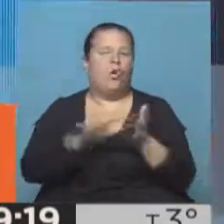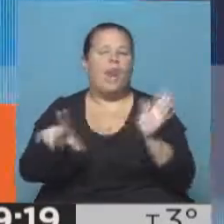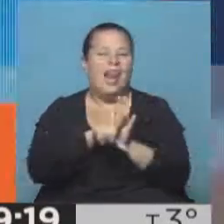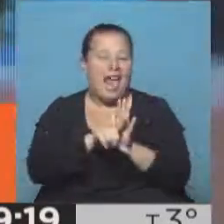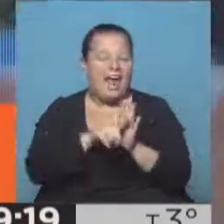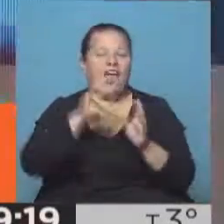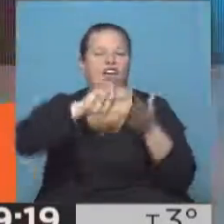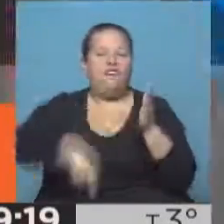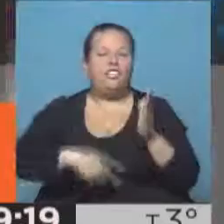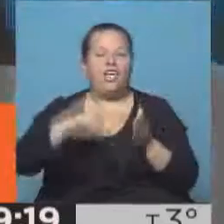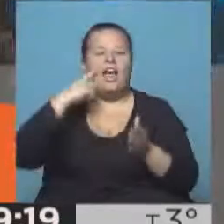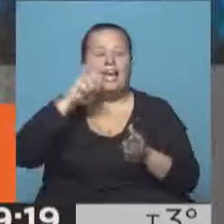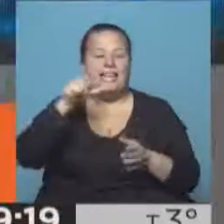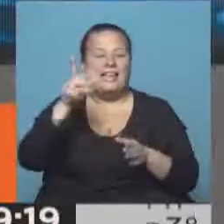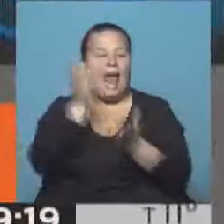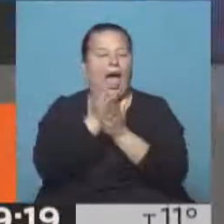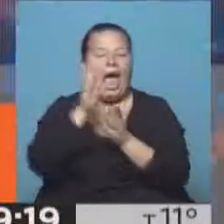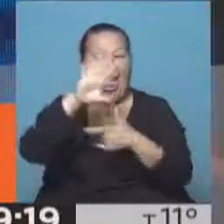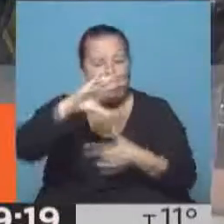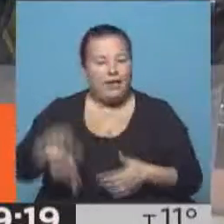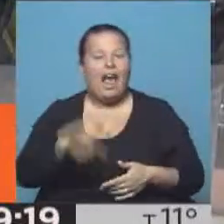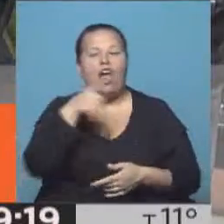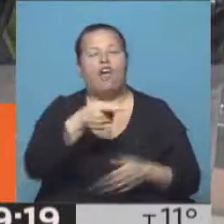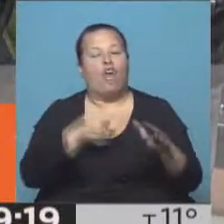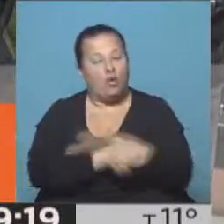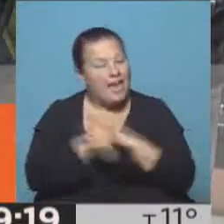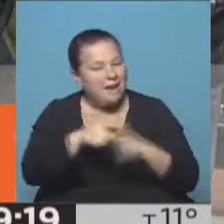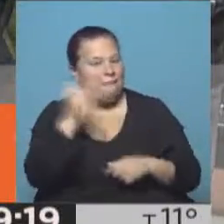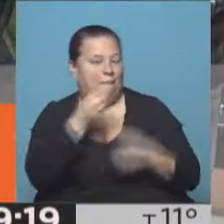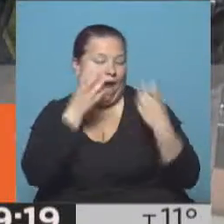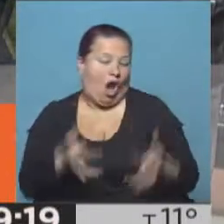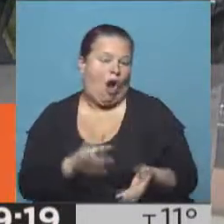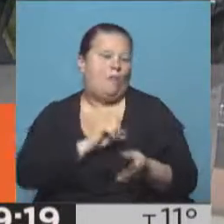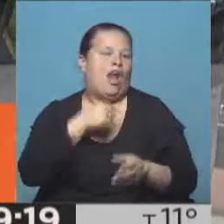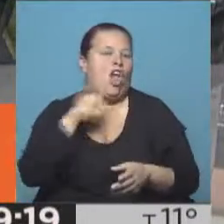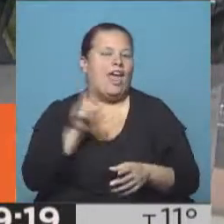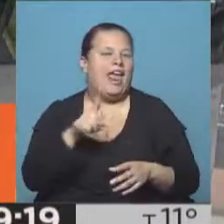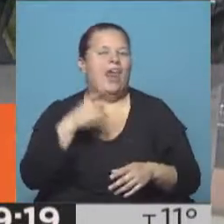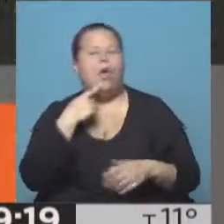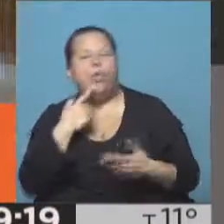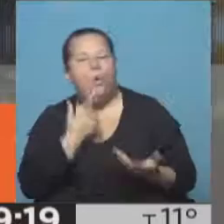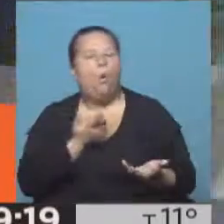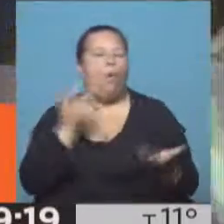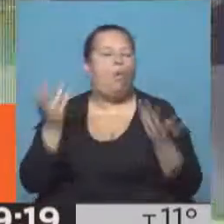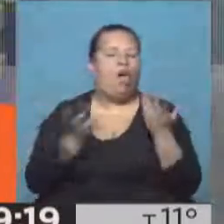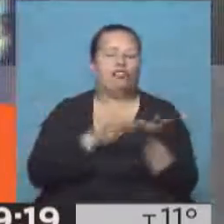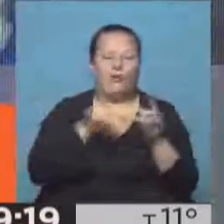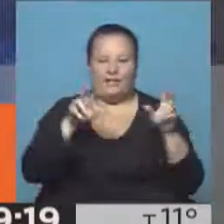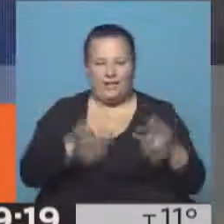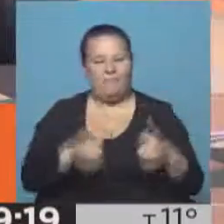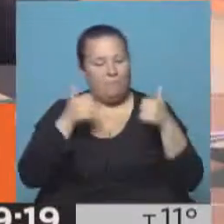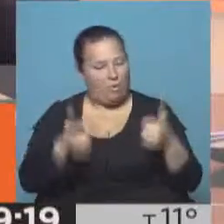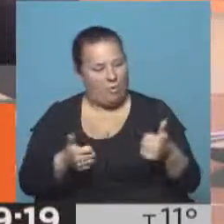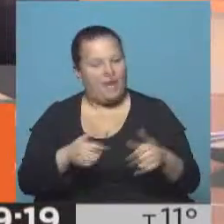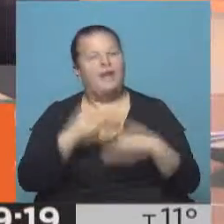constitucional de la Convención Interamericana contra la Corrupción. Eso sería lo más deseable para digamos, no dejar ningún tipo de dudas al respecto. Muy bien,